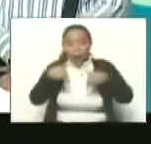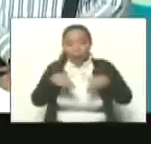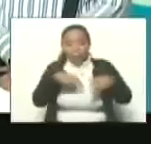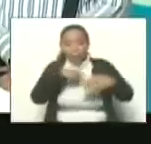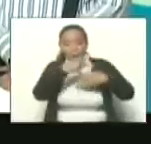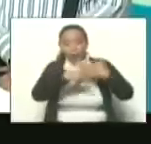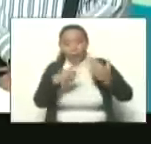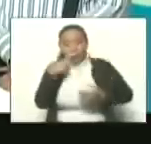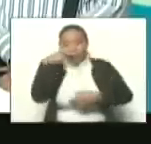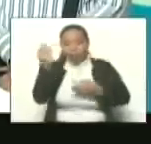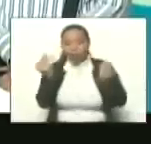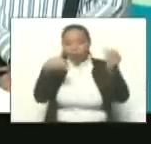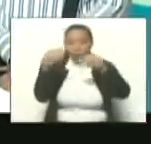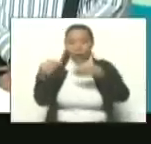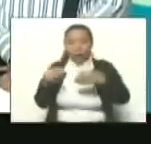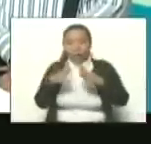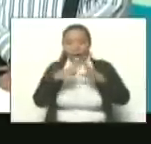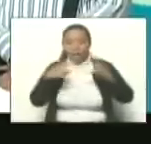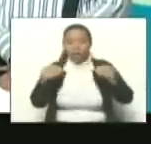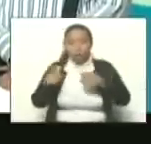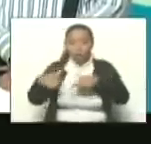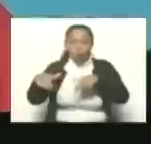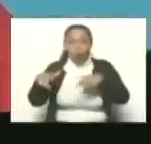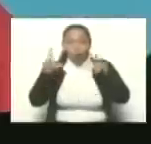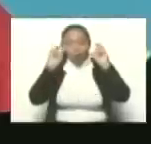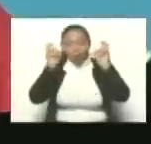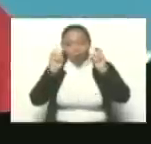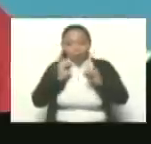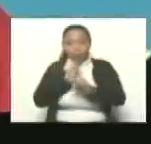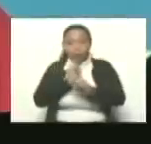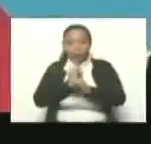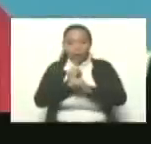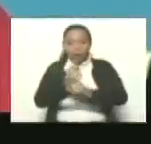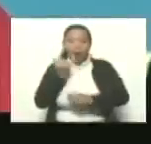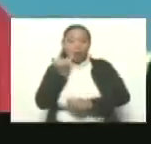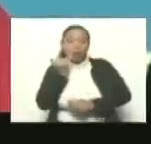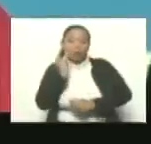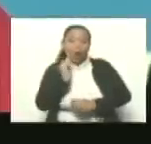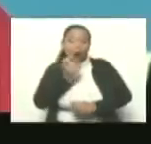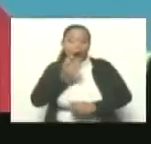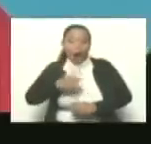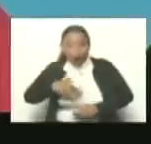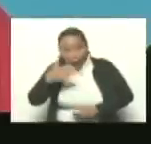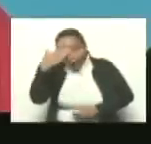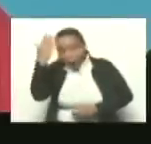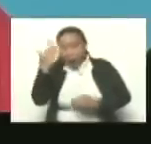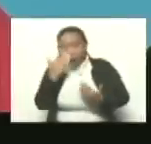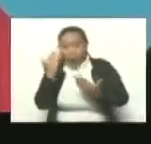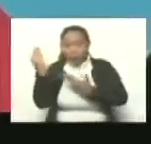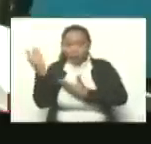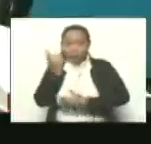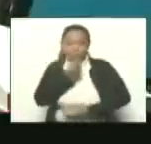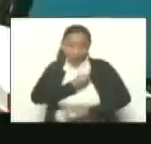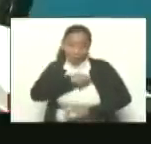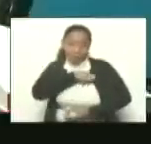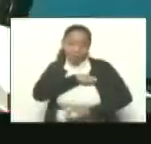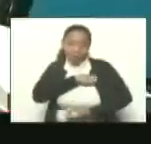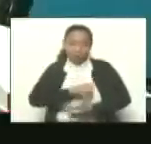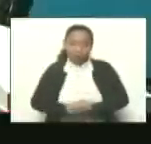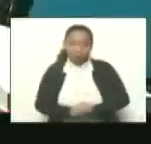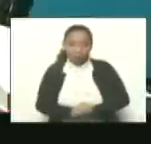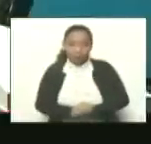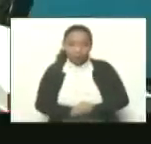las plataformas de Al Mayadín en idioma árabe, inglés y español.